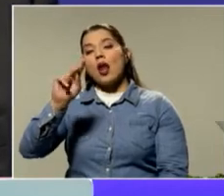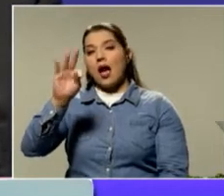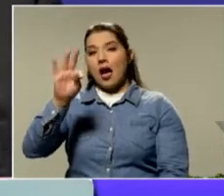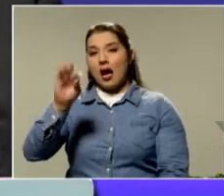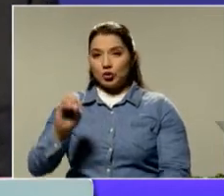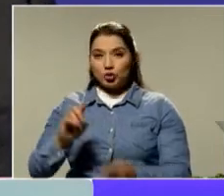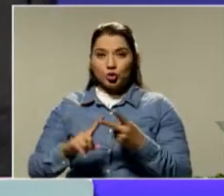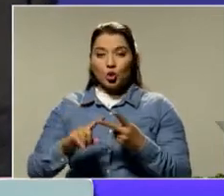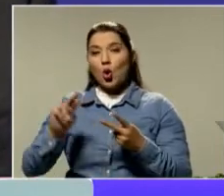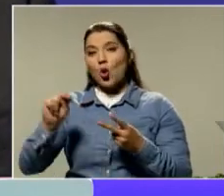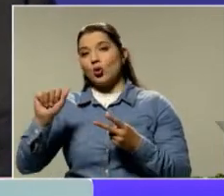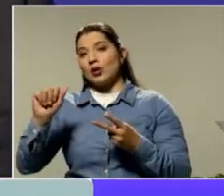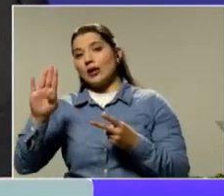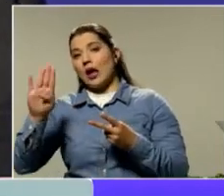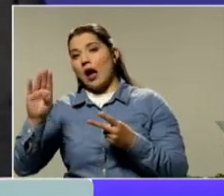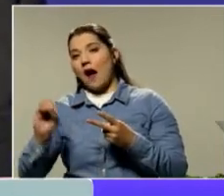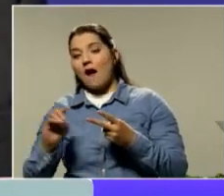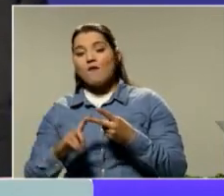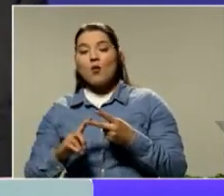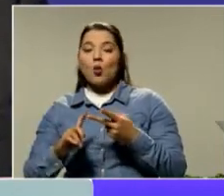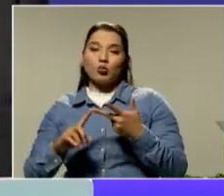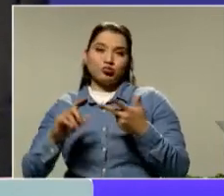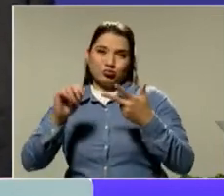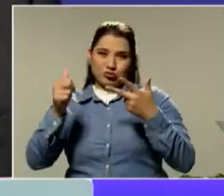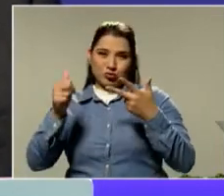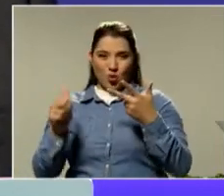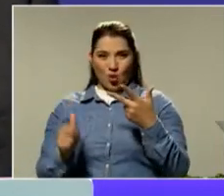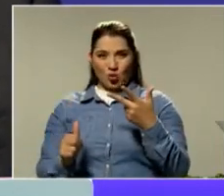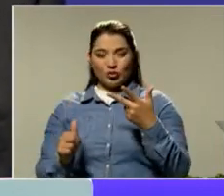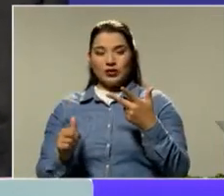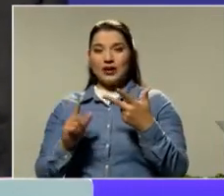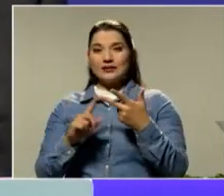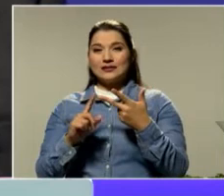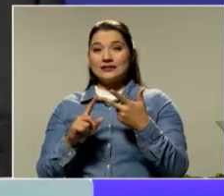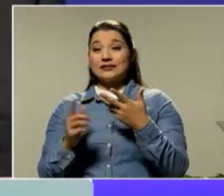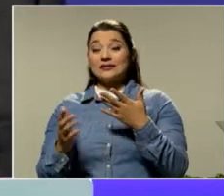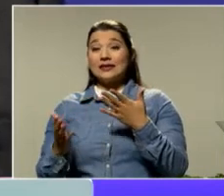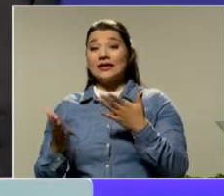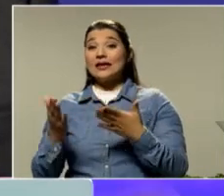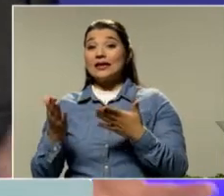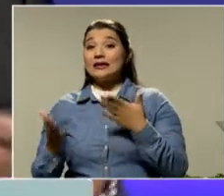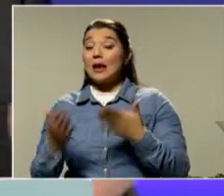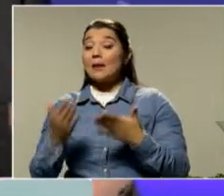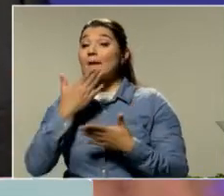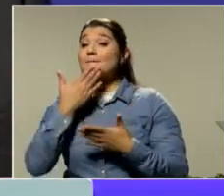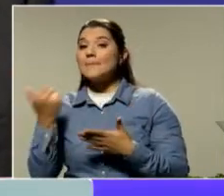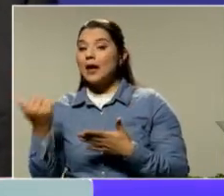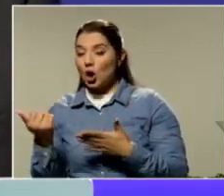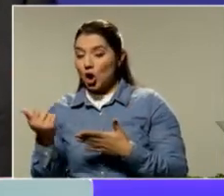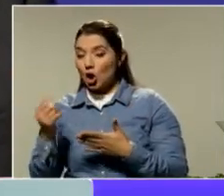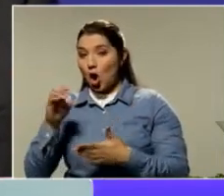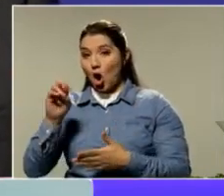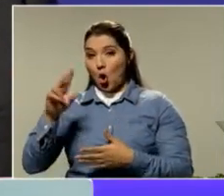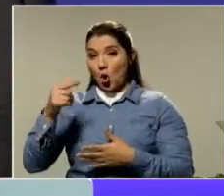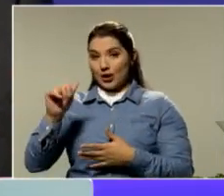algunos nabos, algunas otras, es igualmente o mejor la agricultura orgánica en cuanto a